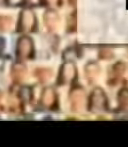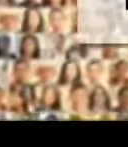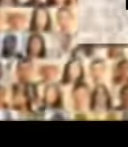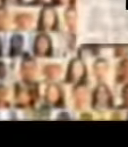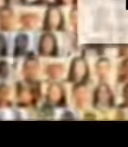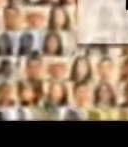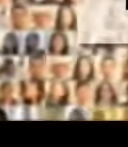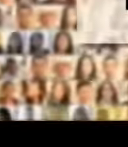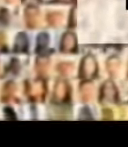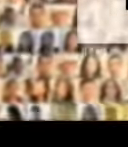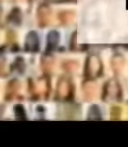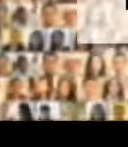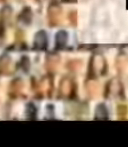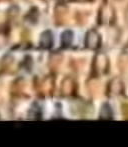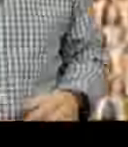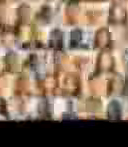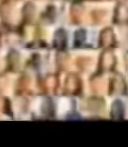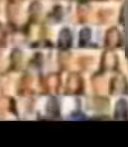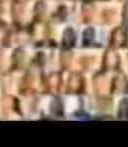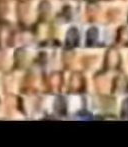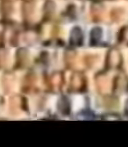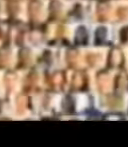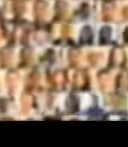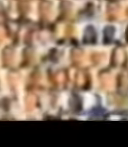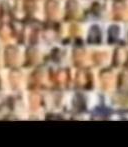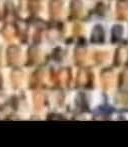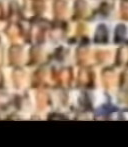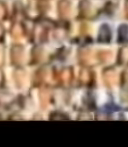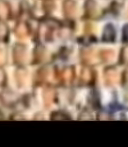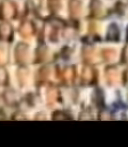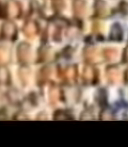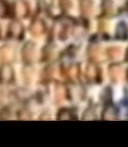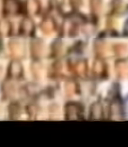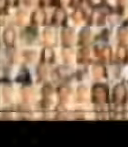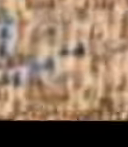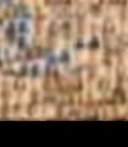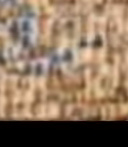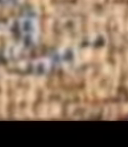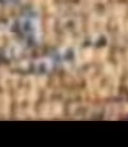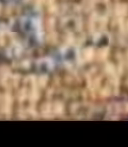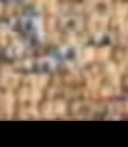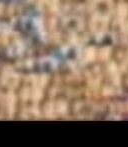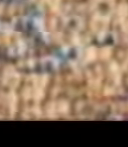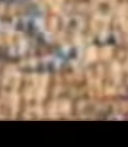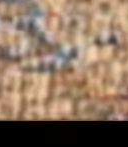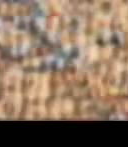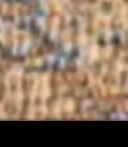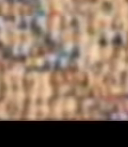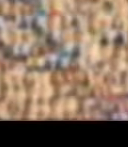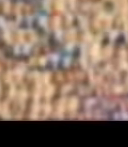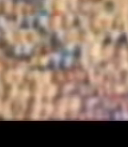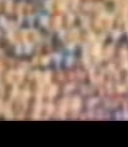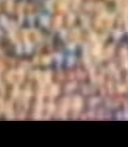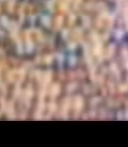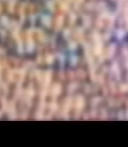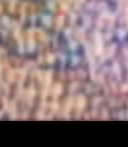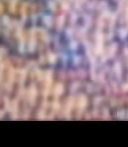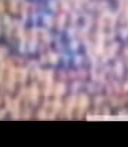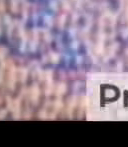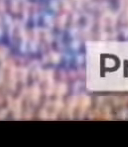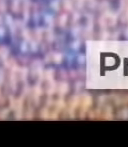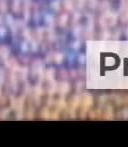este espacio para tu marca y emprendimiento. Aprovecha la preventa de los medios públicos del Ecuador y llega a más personas.